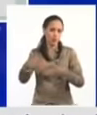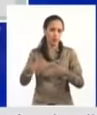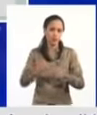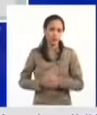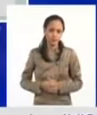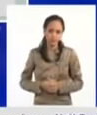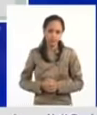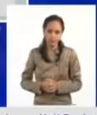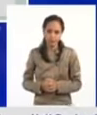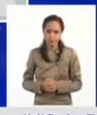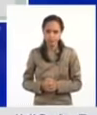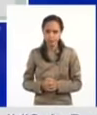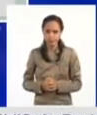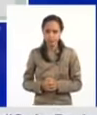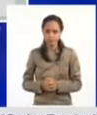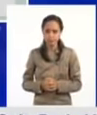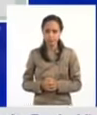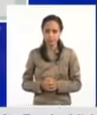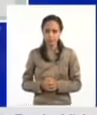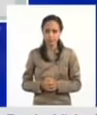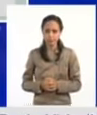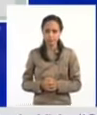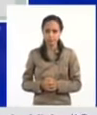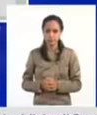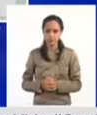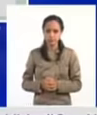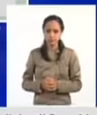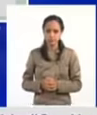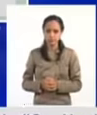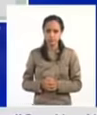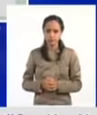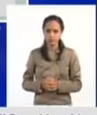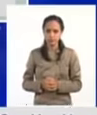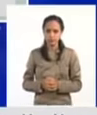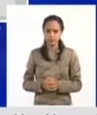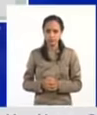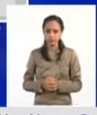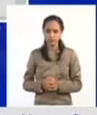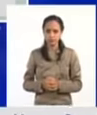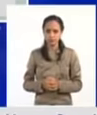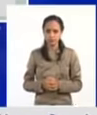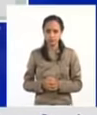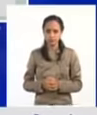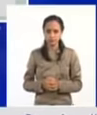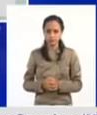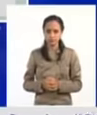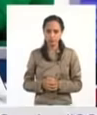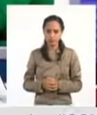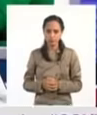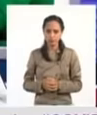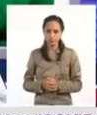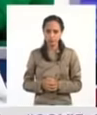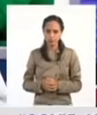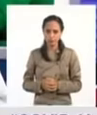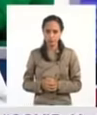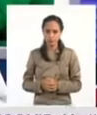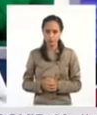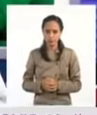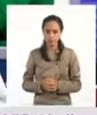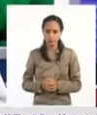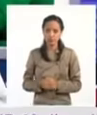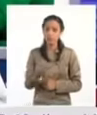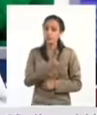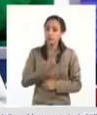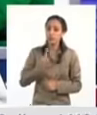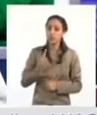situación. Yo reitero, en ningún momento se quiere explicar la situación que nosotros podemos